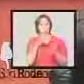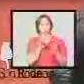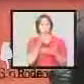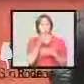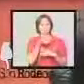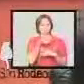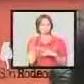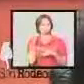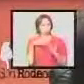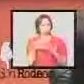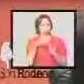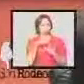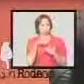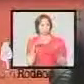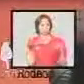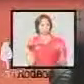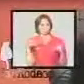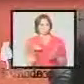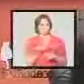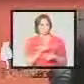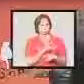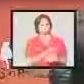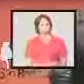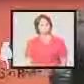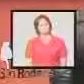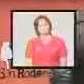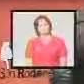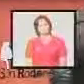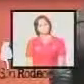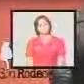que es lo que se paga en una línea de crédito personal, ¿verdad?